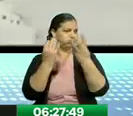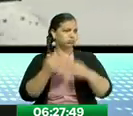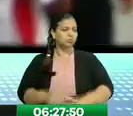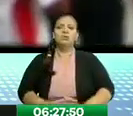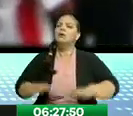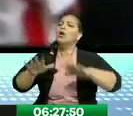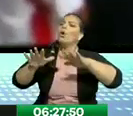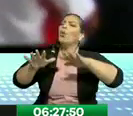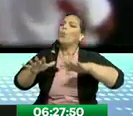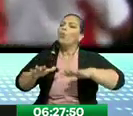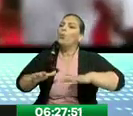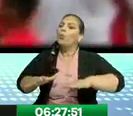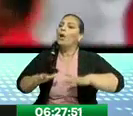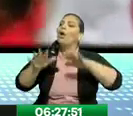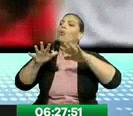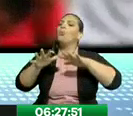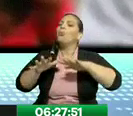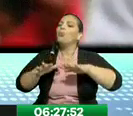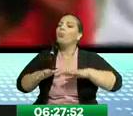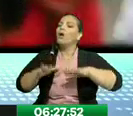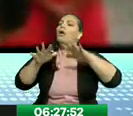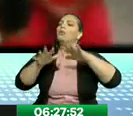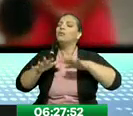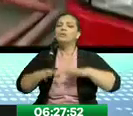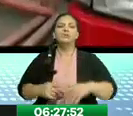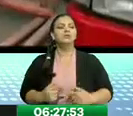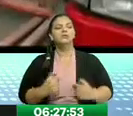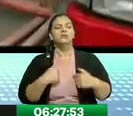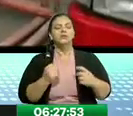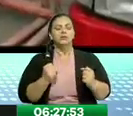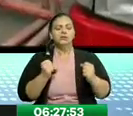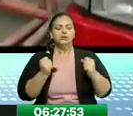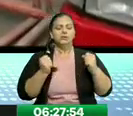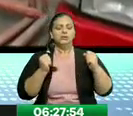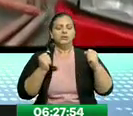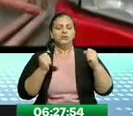tranquilícese, con cuidado. Es que estos temas, mire, sí, ¿cuántas clínicas se han incendiado? Sí,